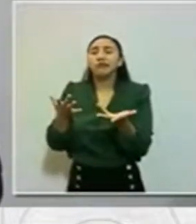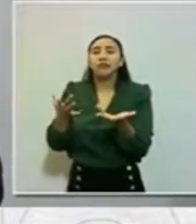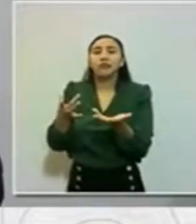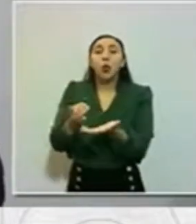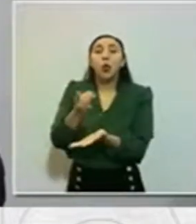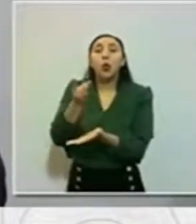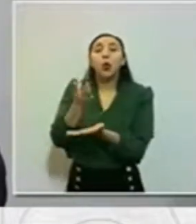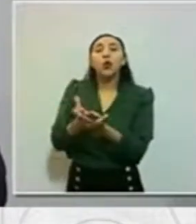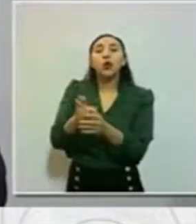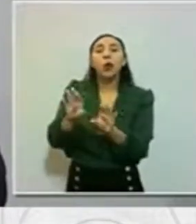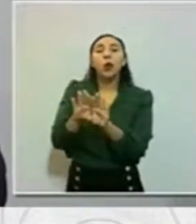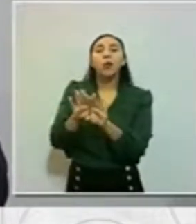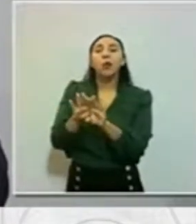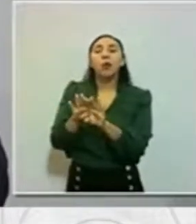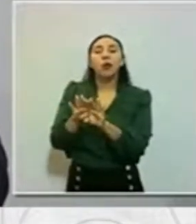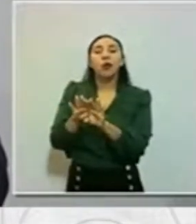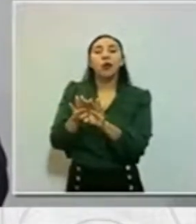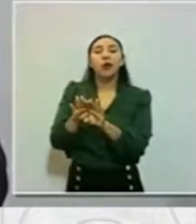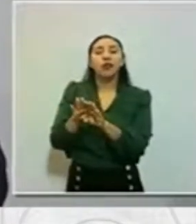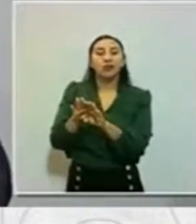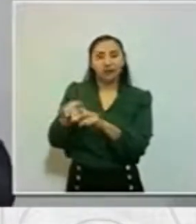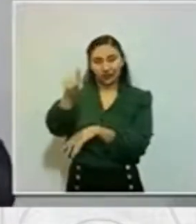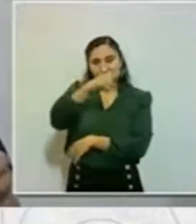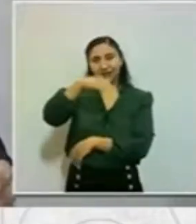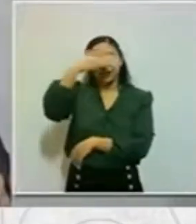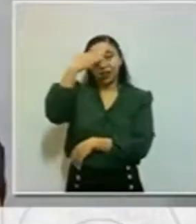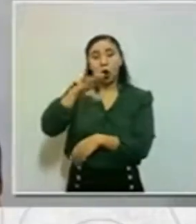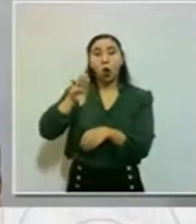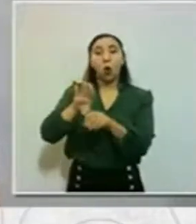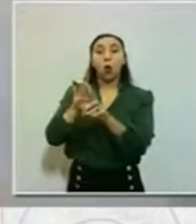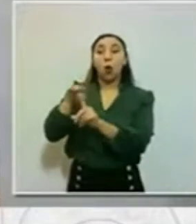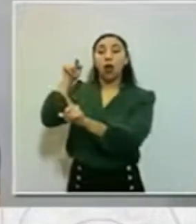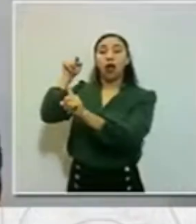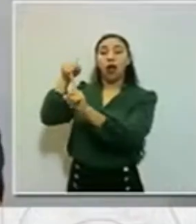la famosa declaración de la guerra